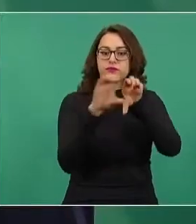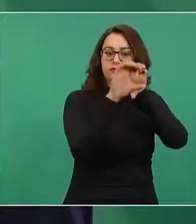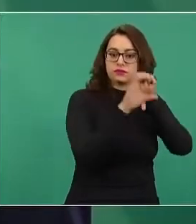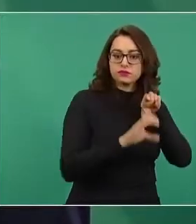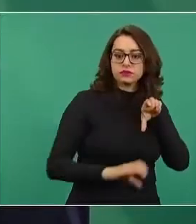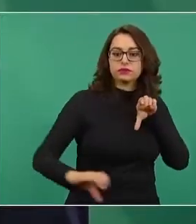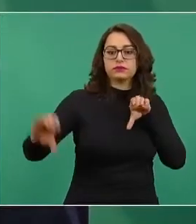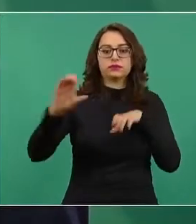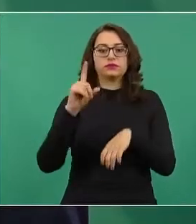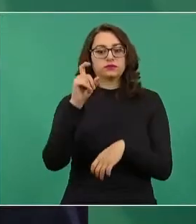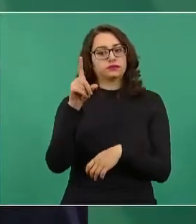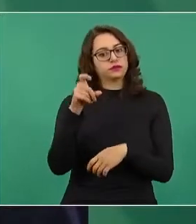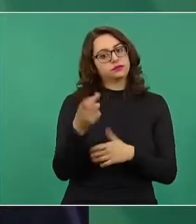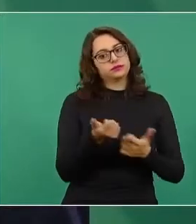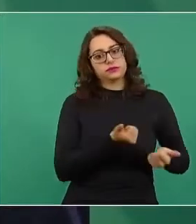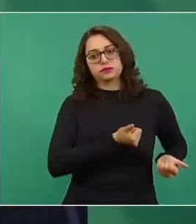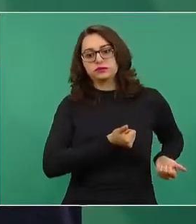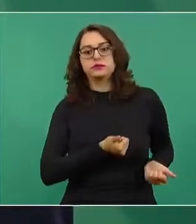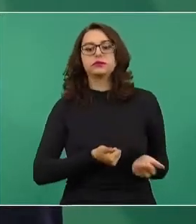para